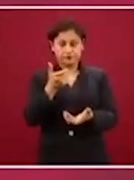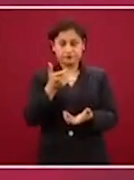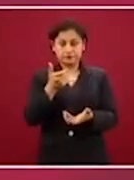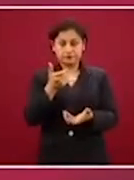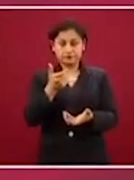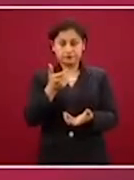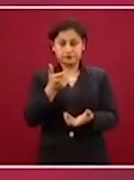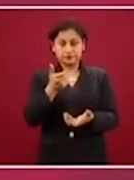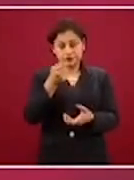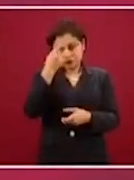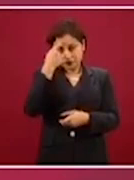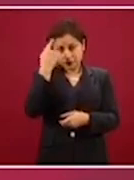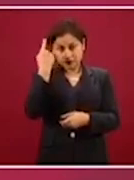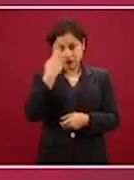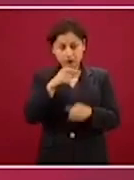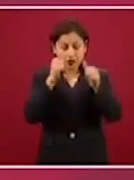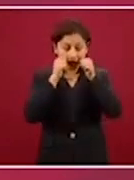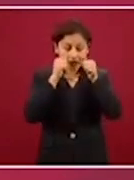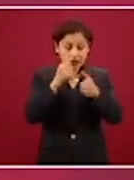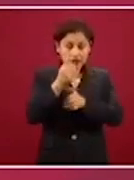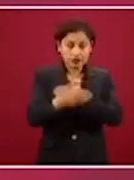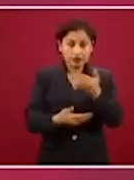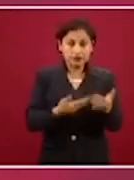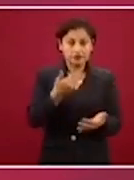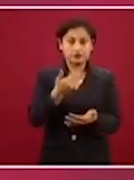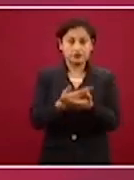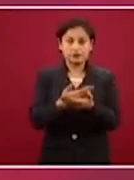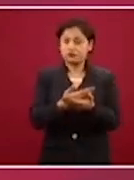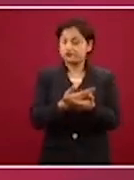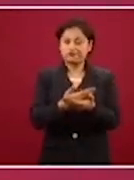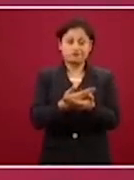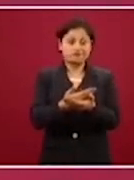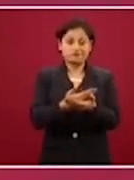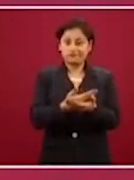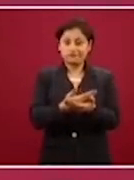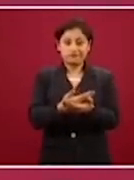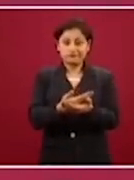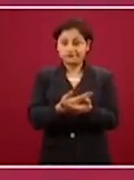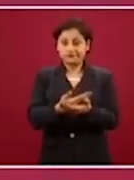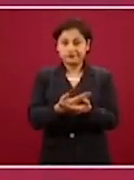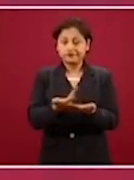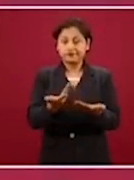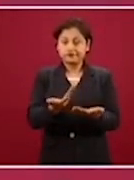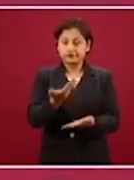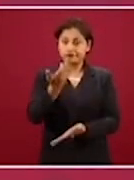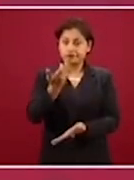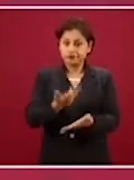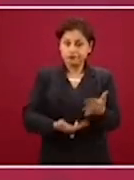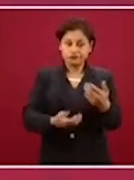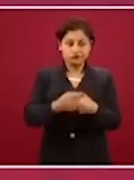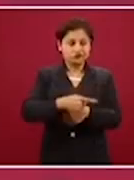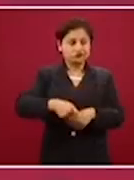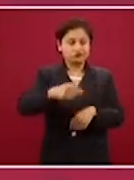los servicios, para que se compraran las medicinas,